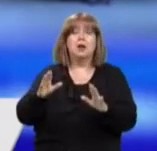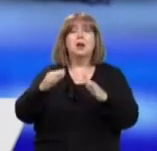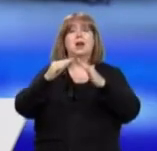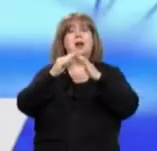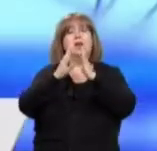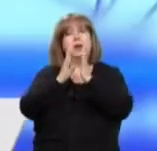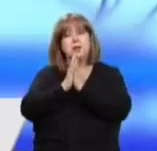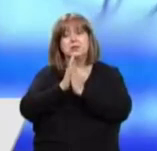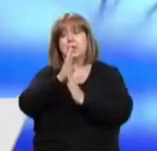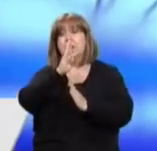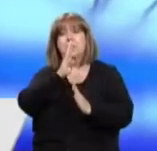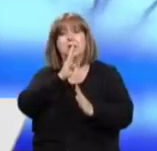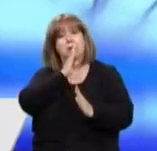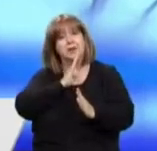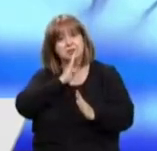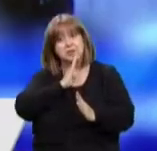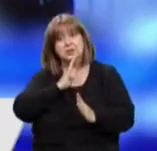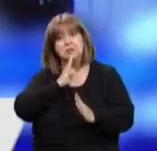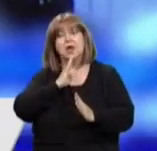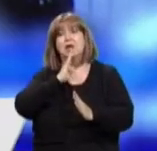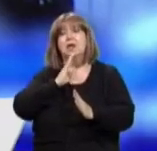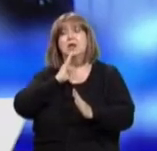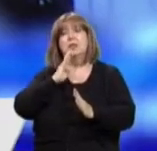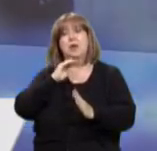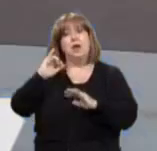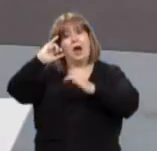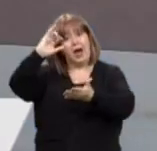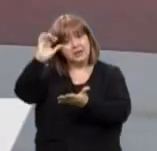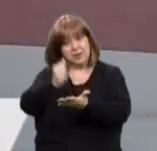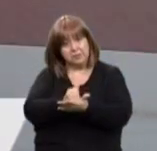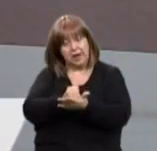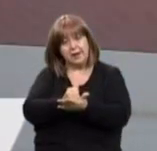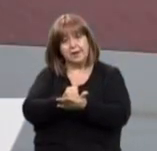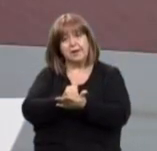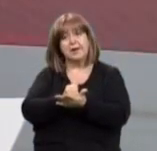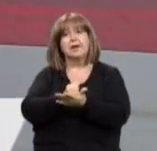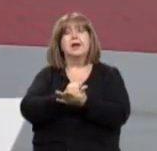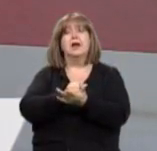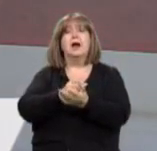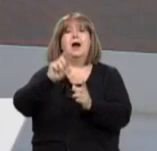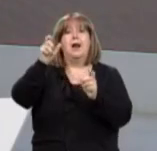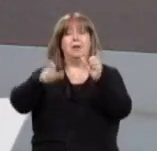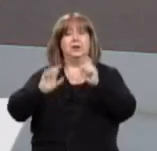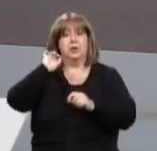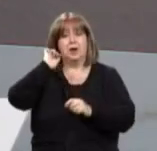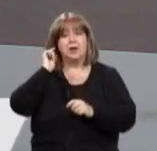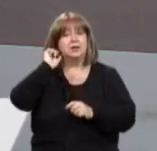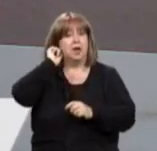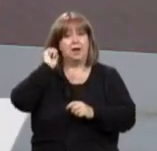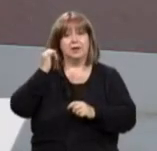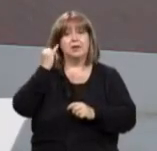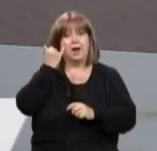tolerante en este sentido, algo que en ese sentido es un poco más disruptivo viniendo desde el Vaticano. Claro. Y también, bueno, de